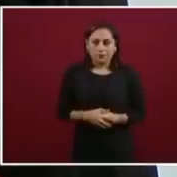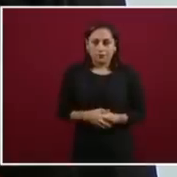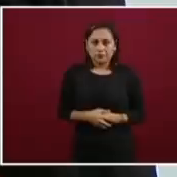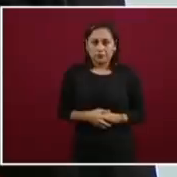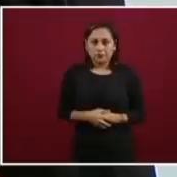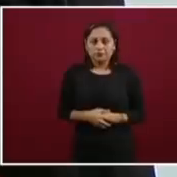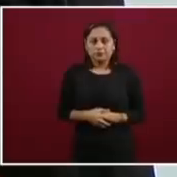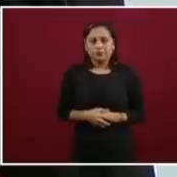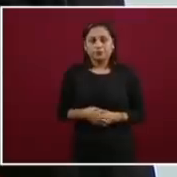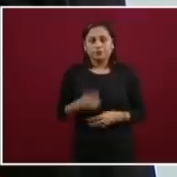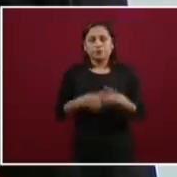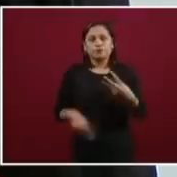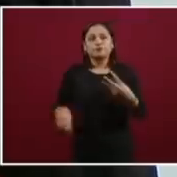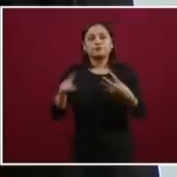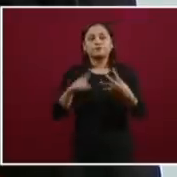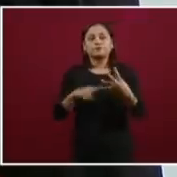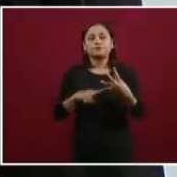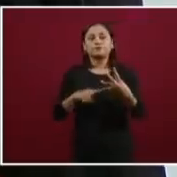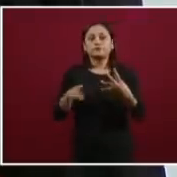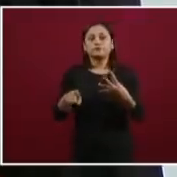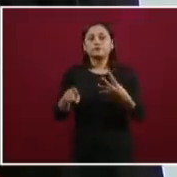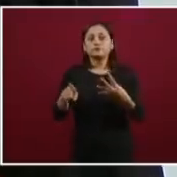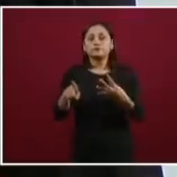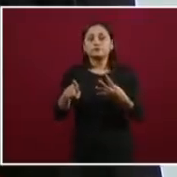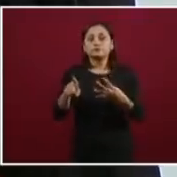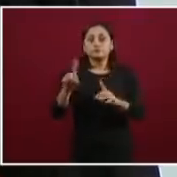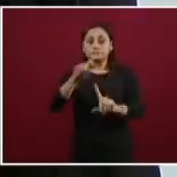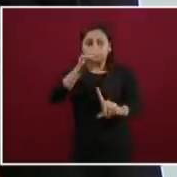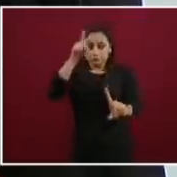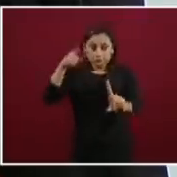reformular el combate a las drogas